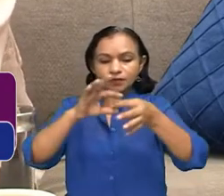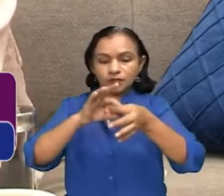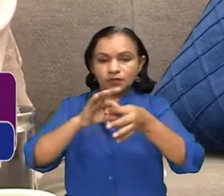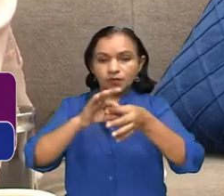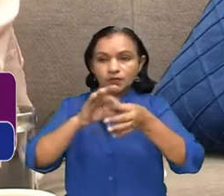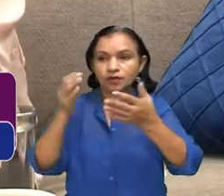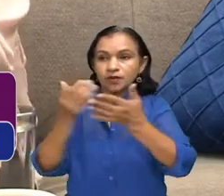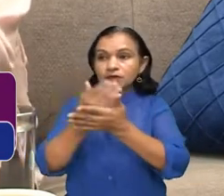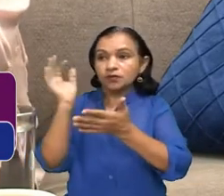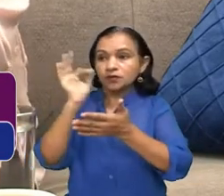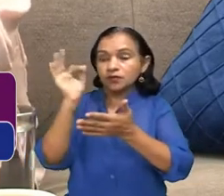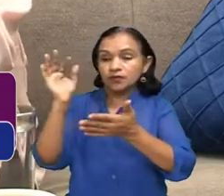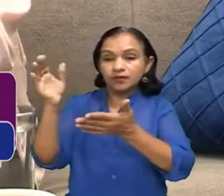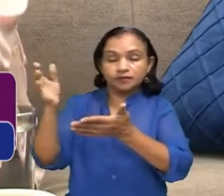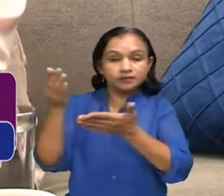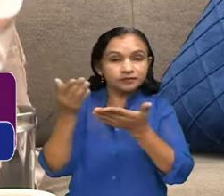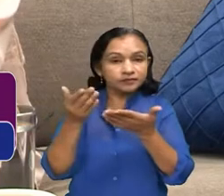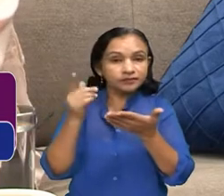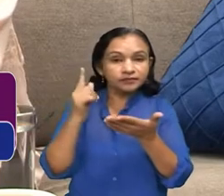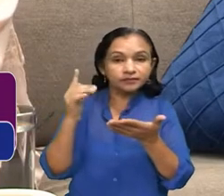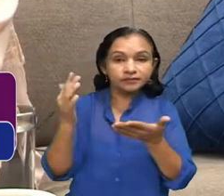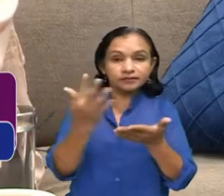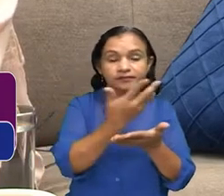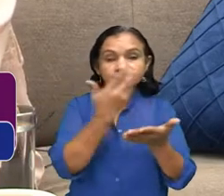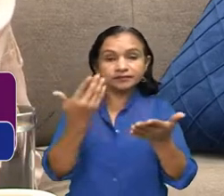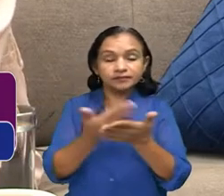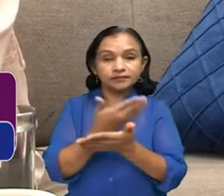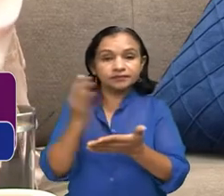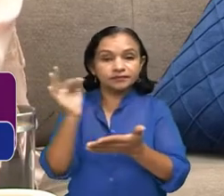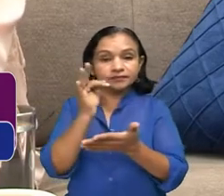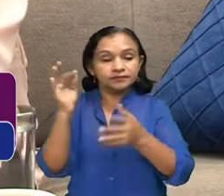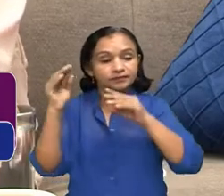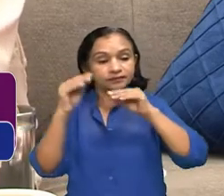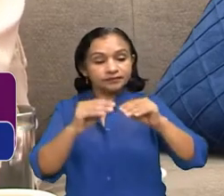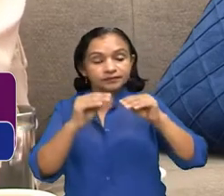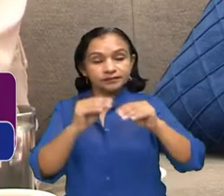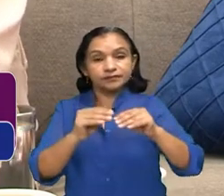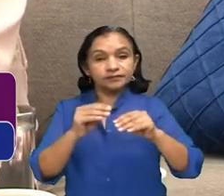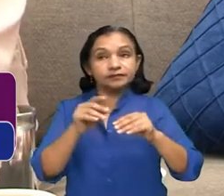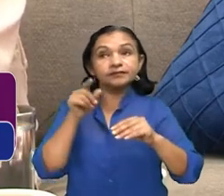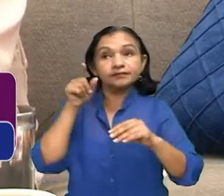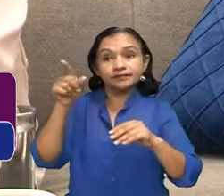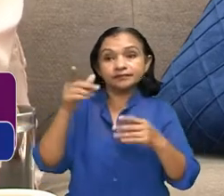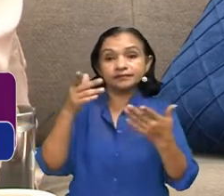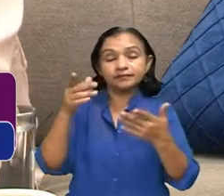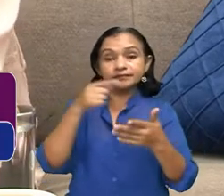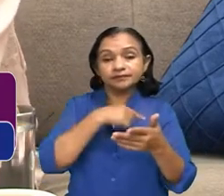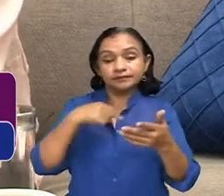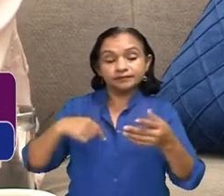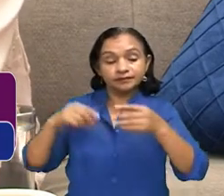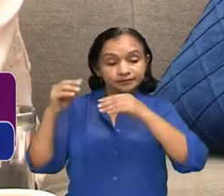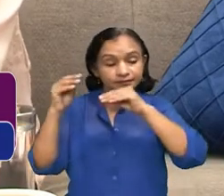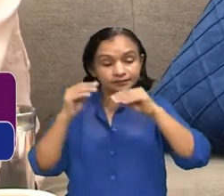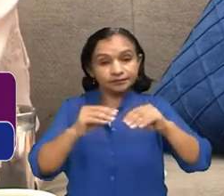nuevos diseños, combinarlo con todas esas nuevas técnicas que nos vinieron a